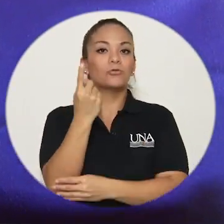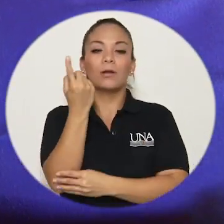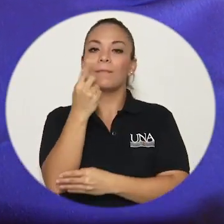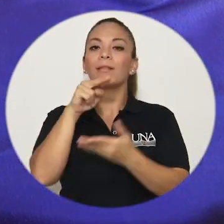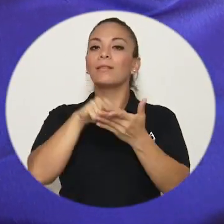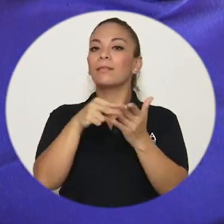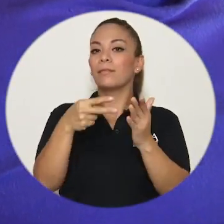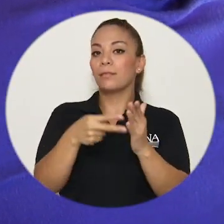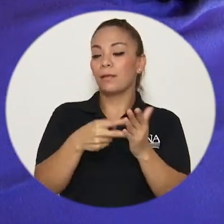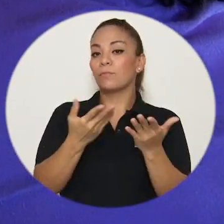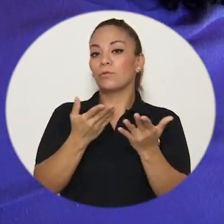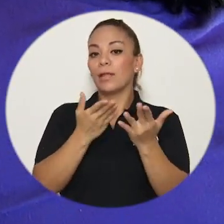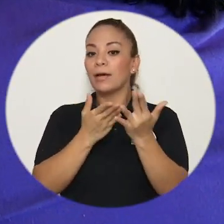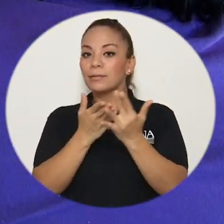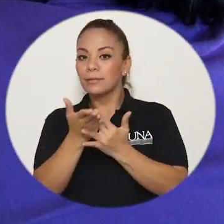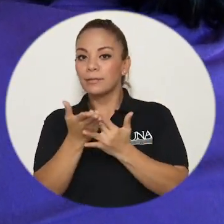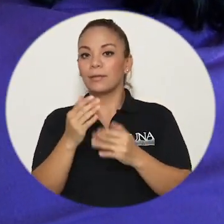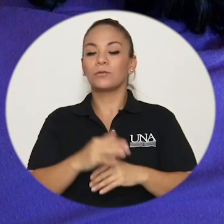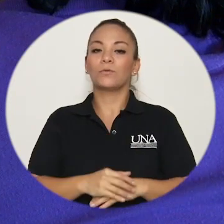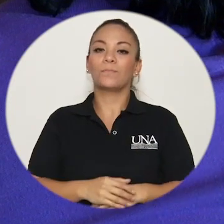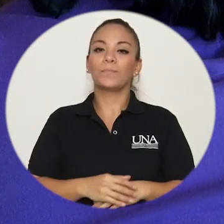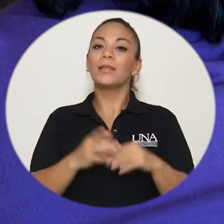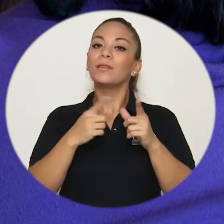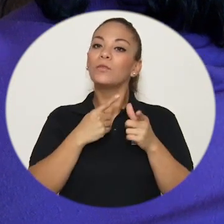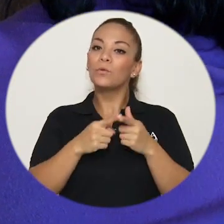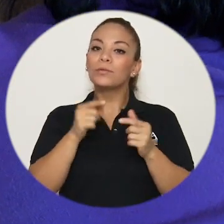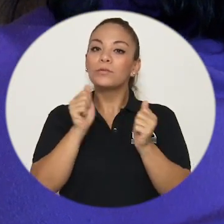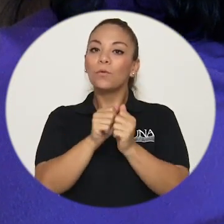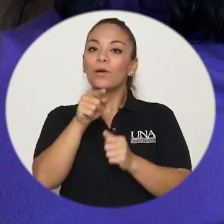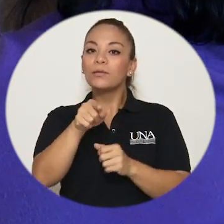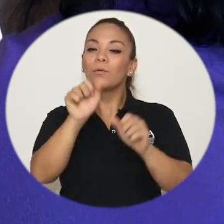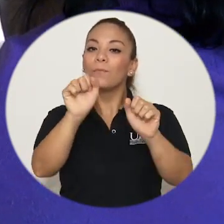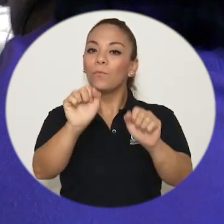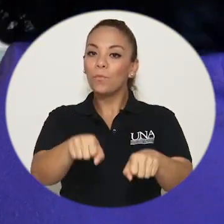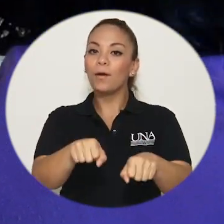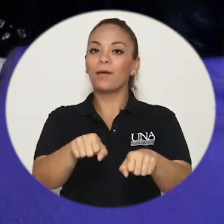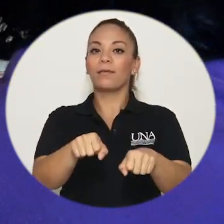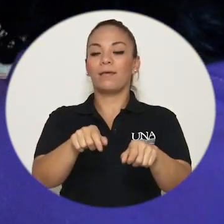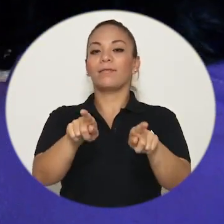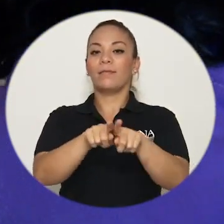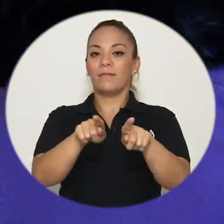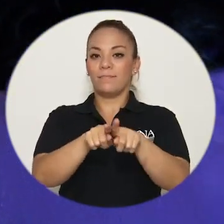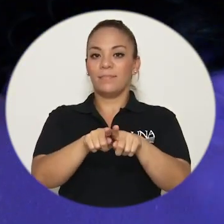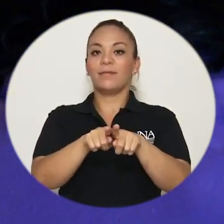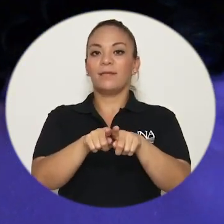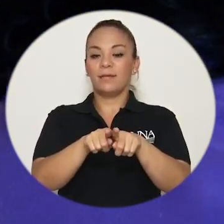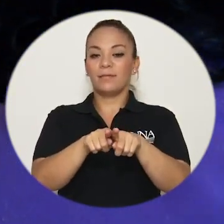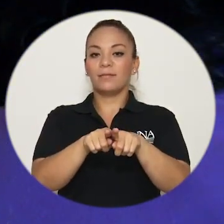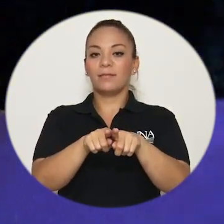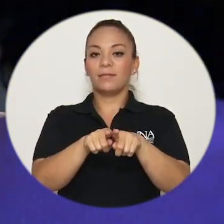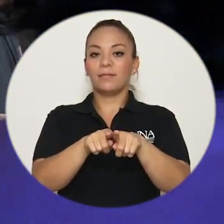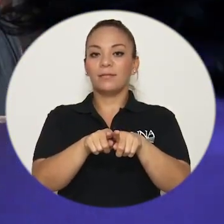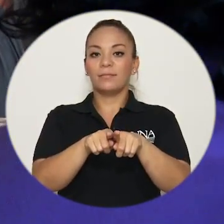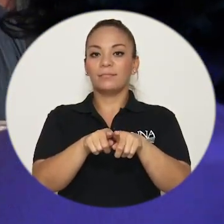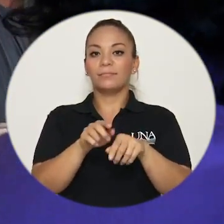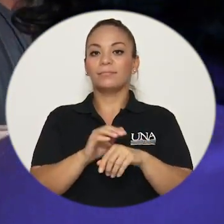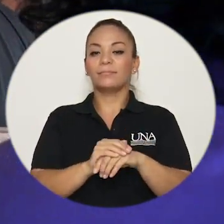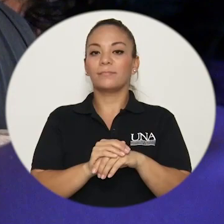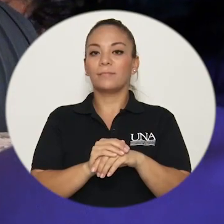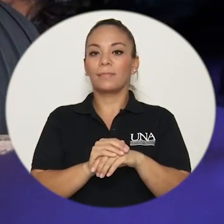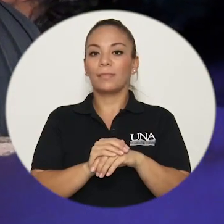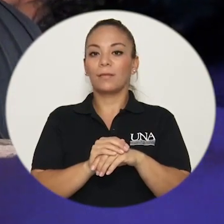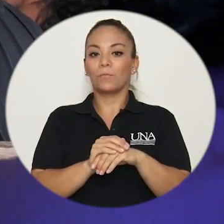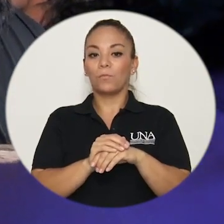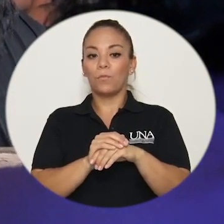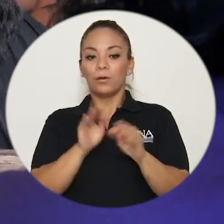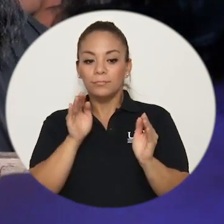en términos de disponibilidad y acceso, y que entonces con esto puedan a su vez bajar, digamos,